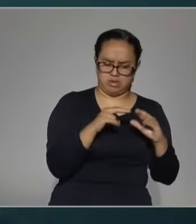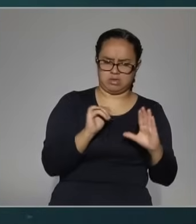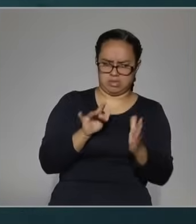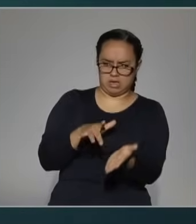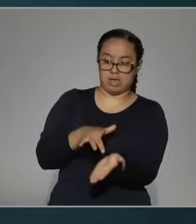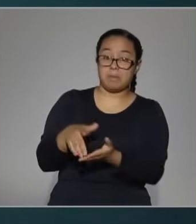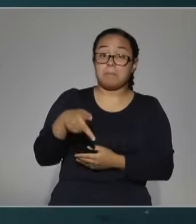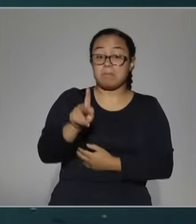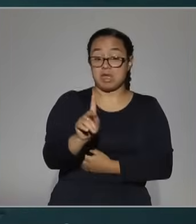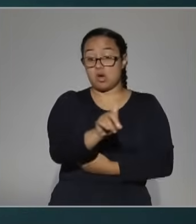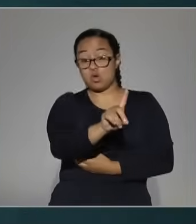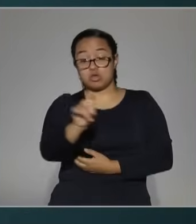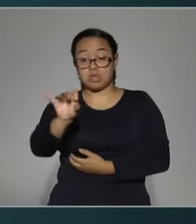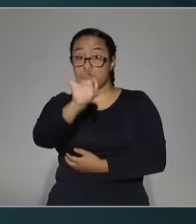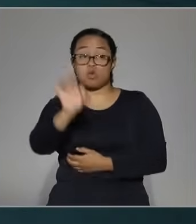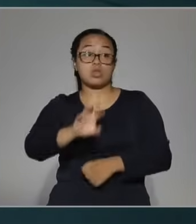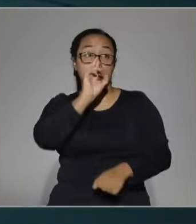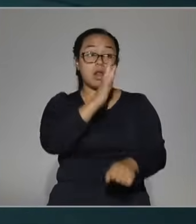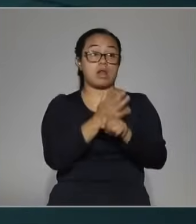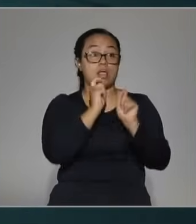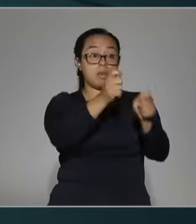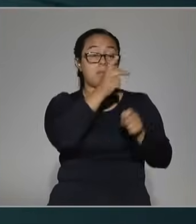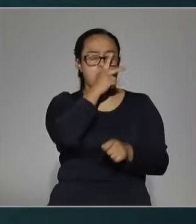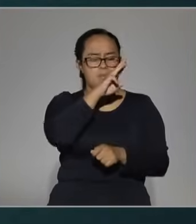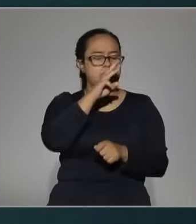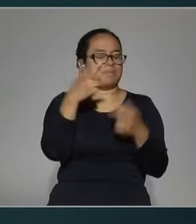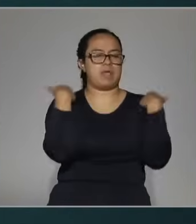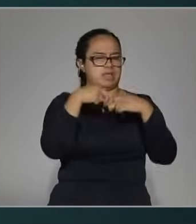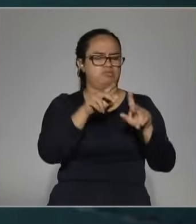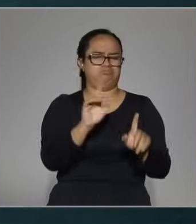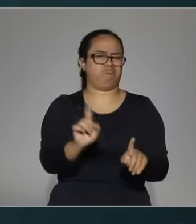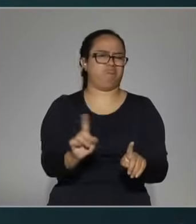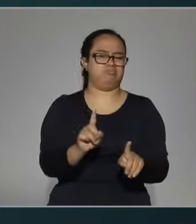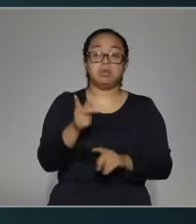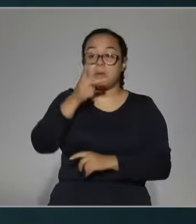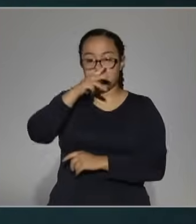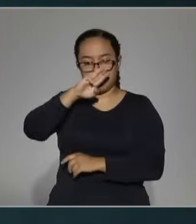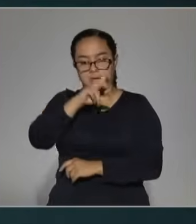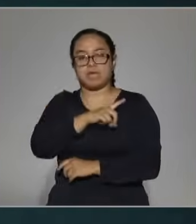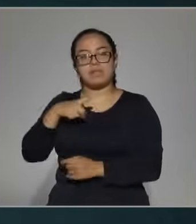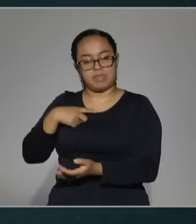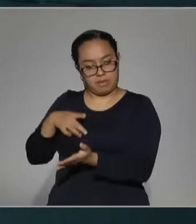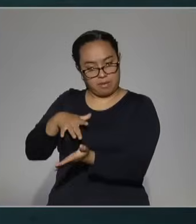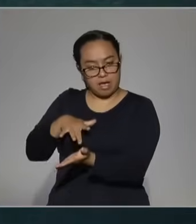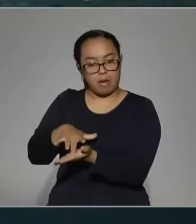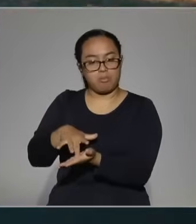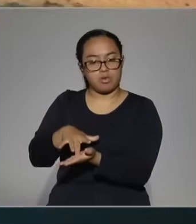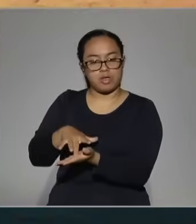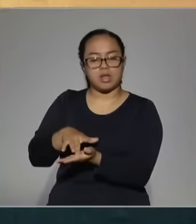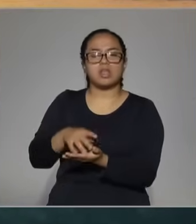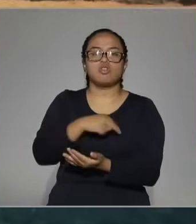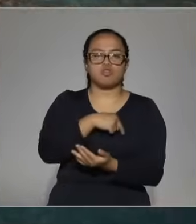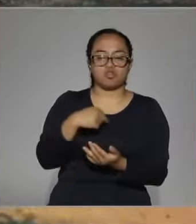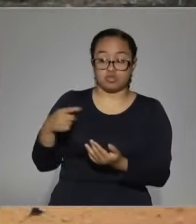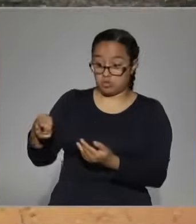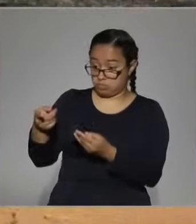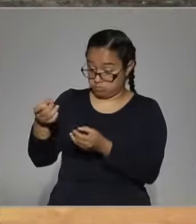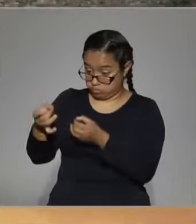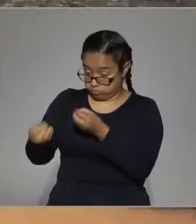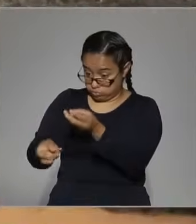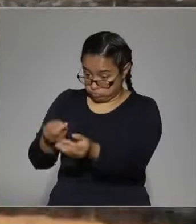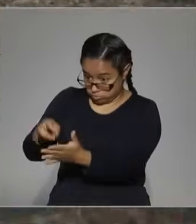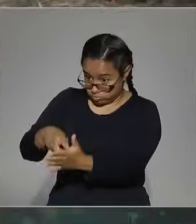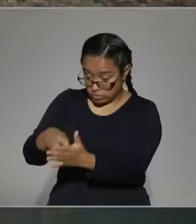es el 100% de nosotros. Los padres tienen que contribuir y nosotros llegar a fomentar un poco